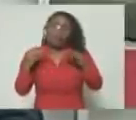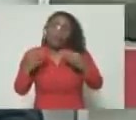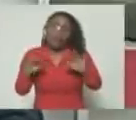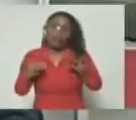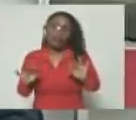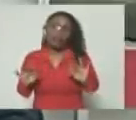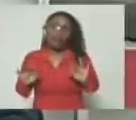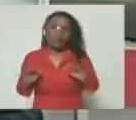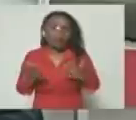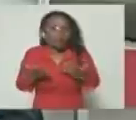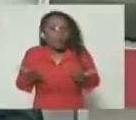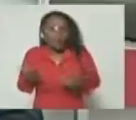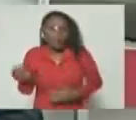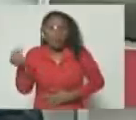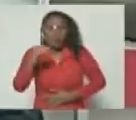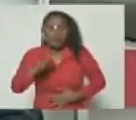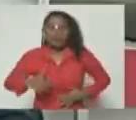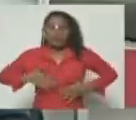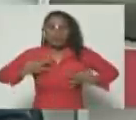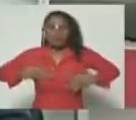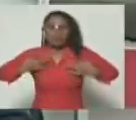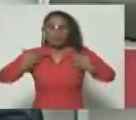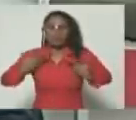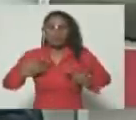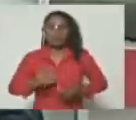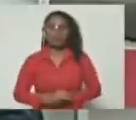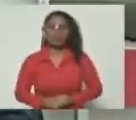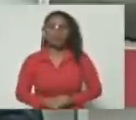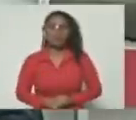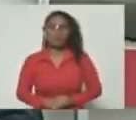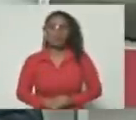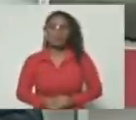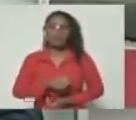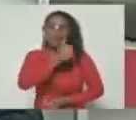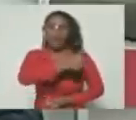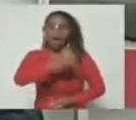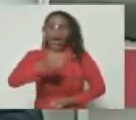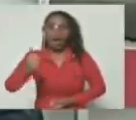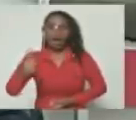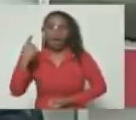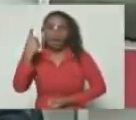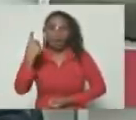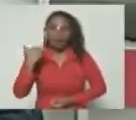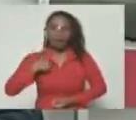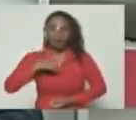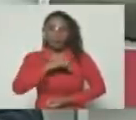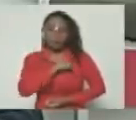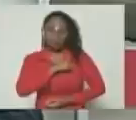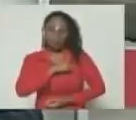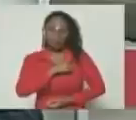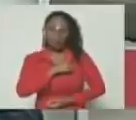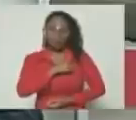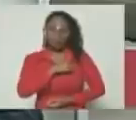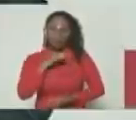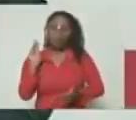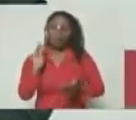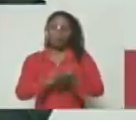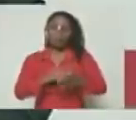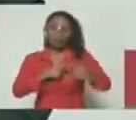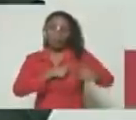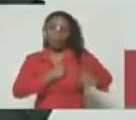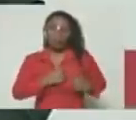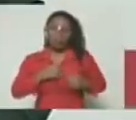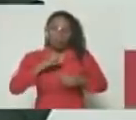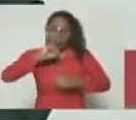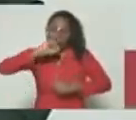que es de los más entusiastas, Nicolás. Cada uno de nosotros le ha puesto el corazón a este